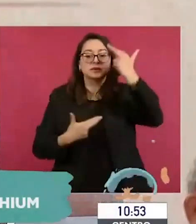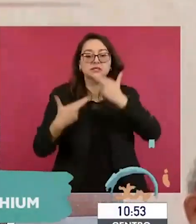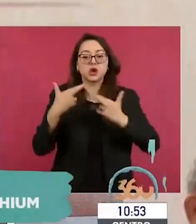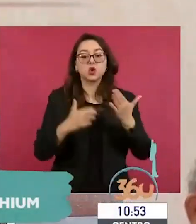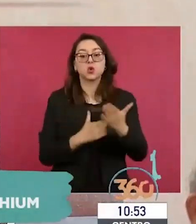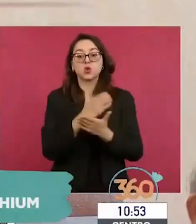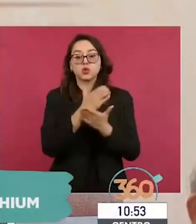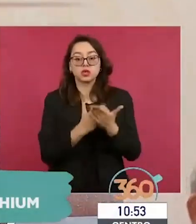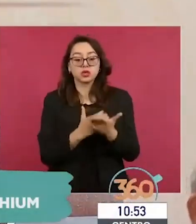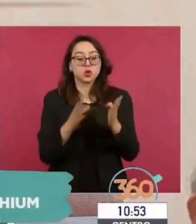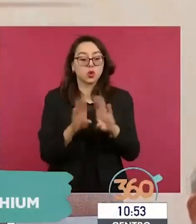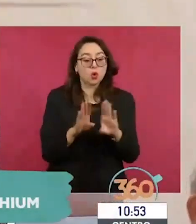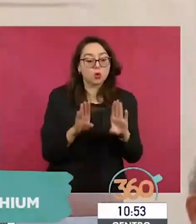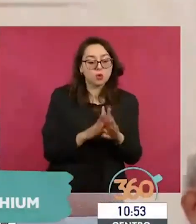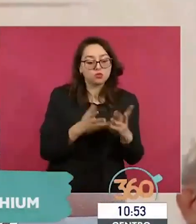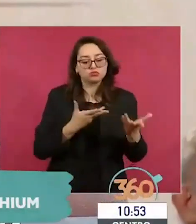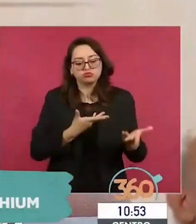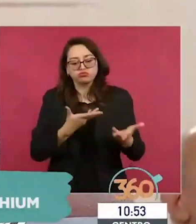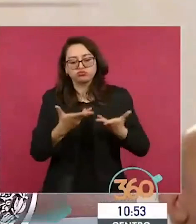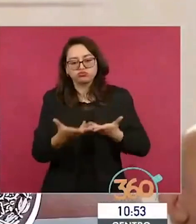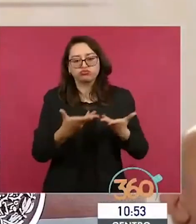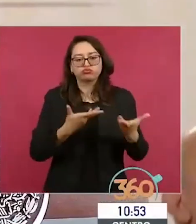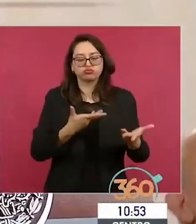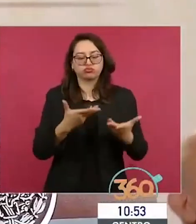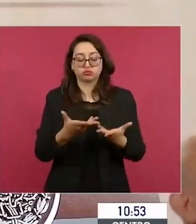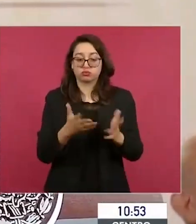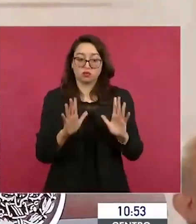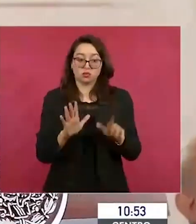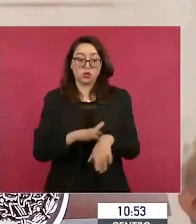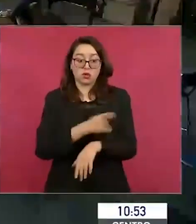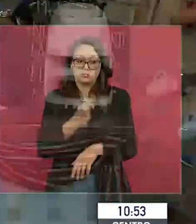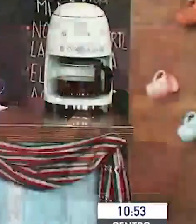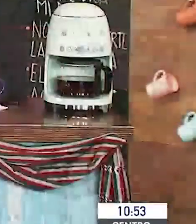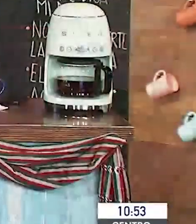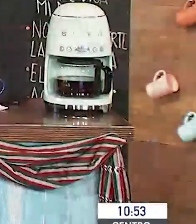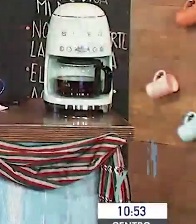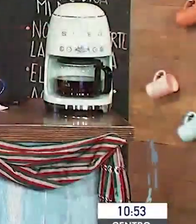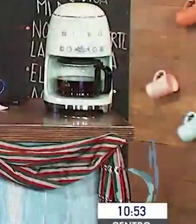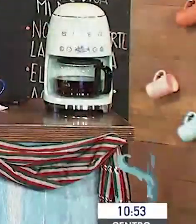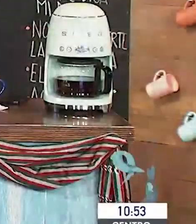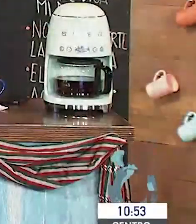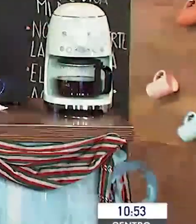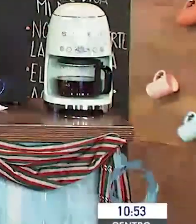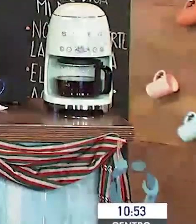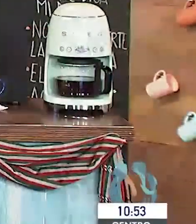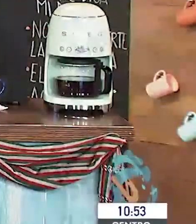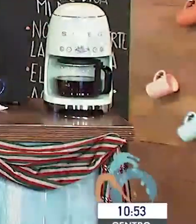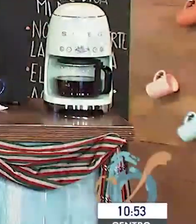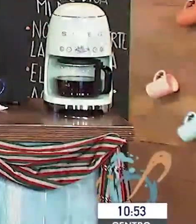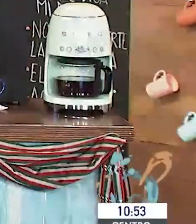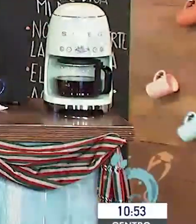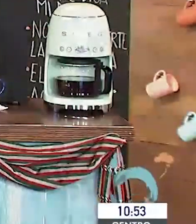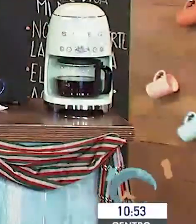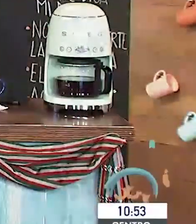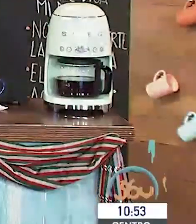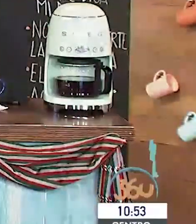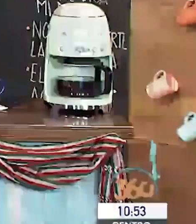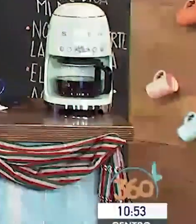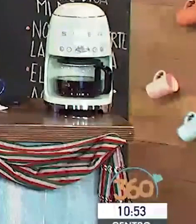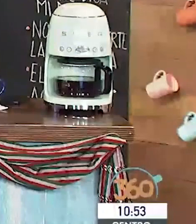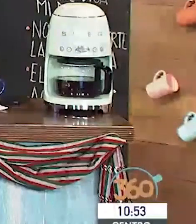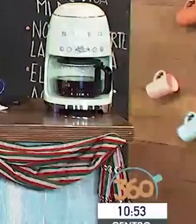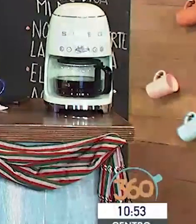al decreto de nacionalización Y ayer se formalizó que